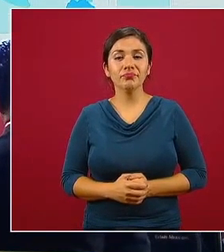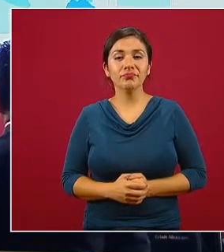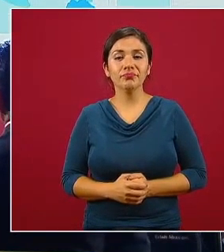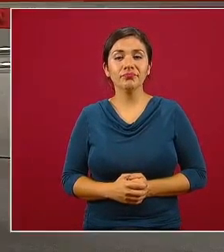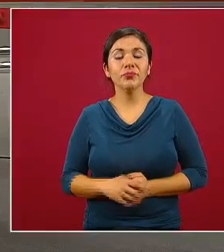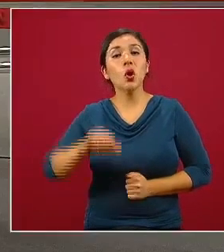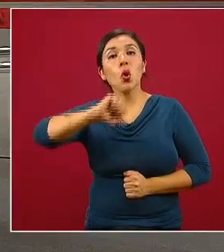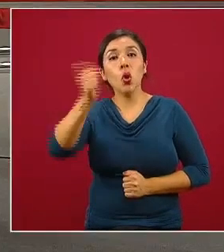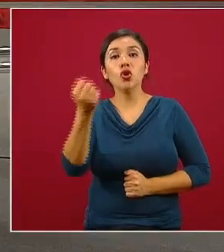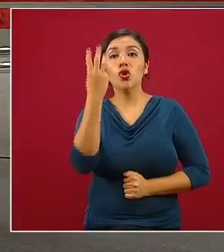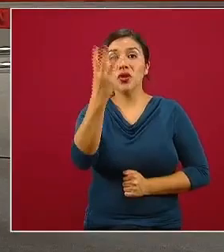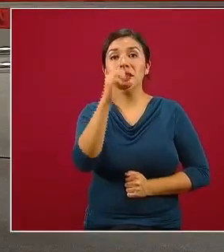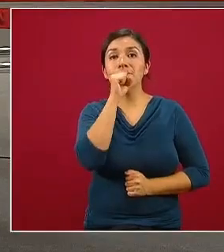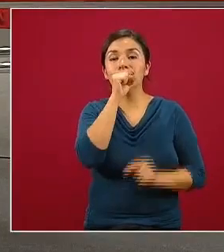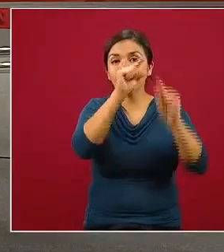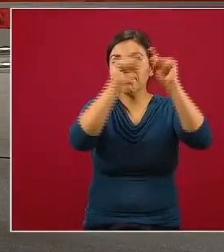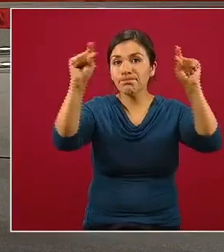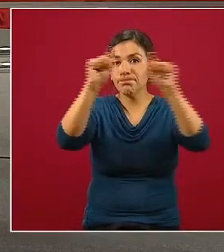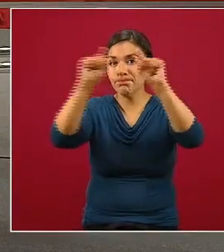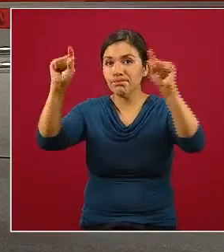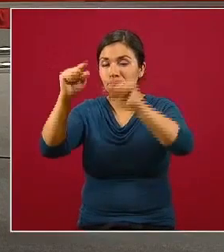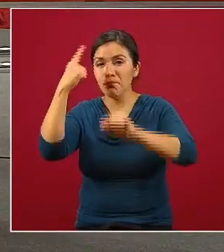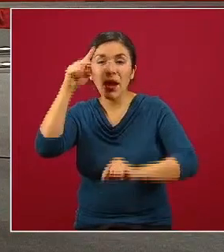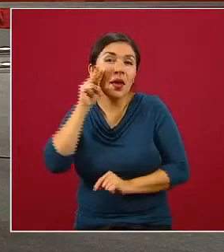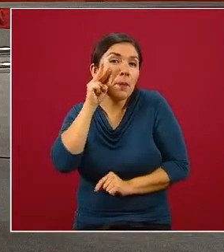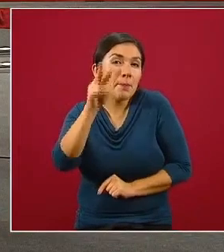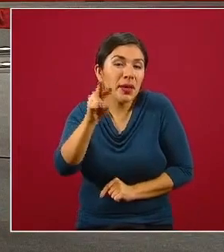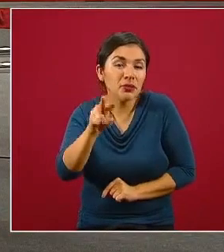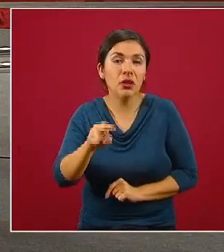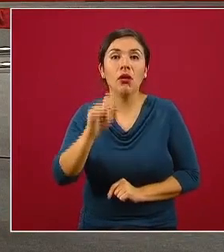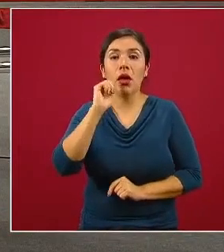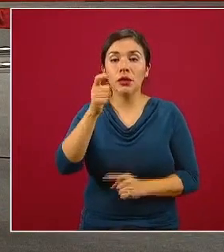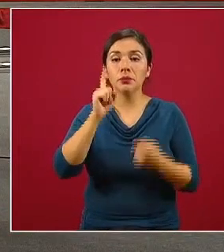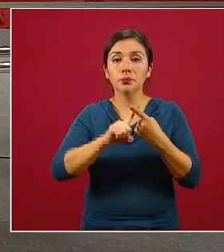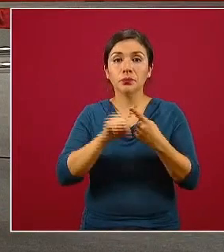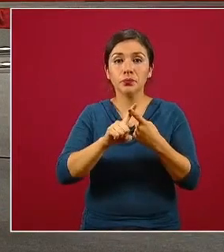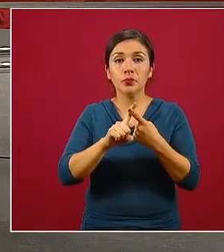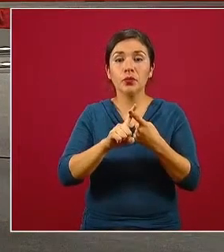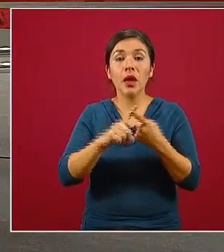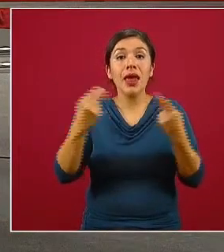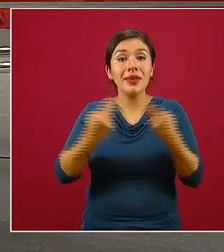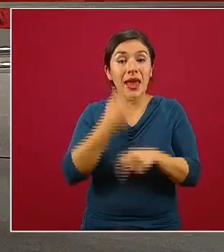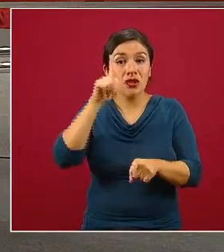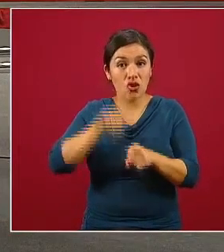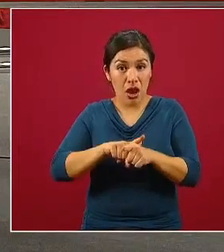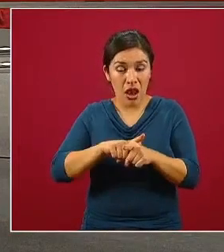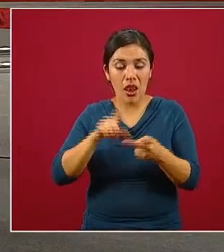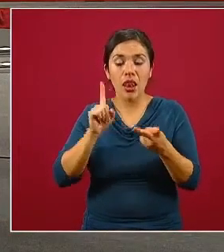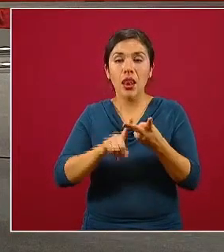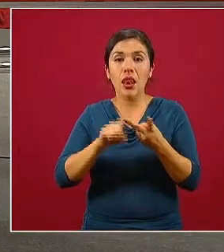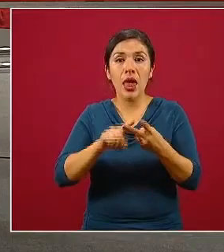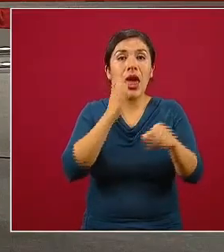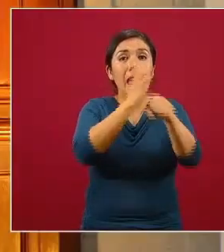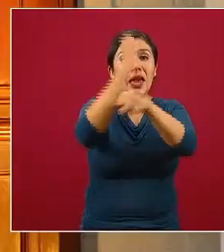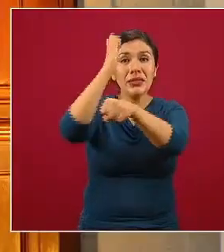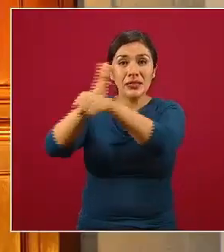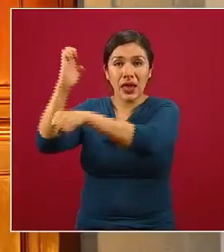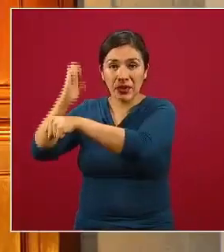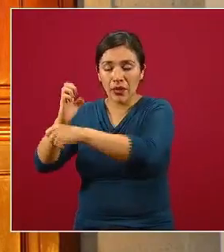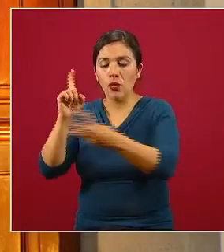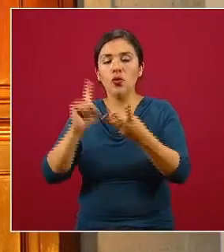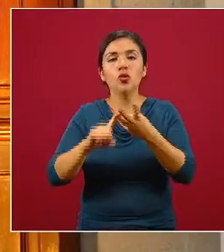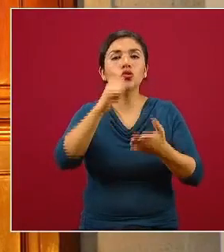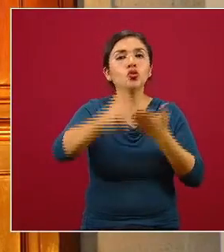digamos, tenemos 3 secciones o 3 tipos de visualización. Tenemos visualizaciones nacionales, visualizaciones estatales y